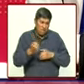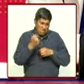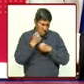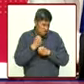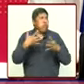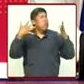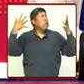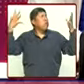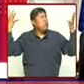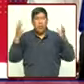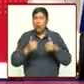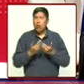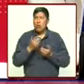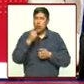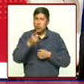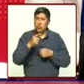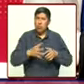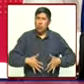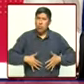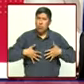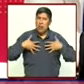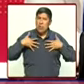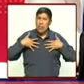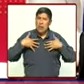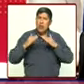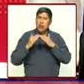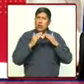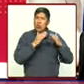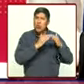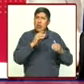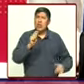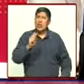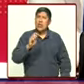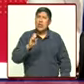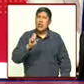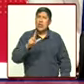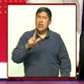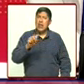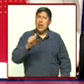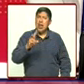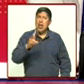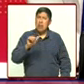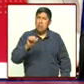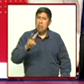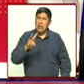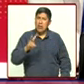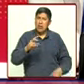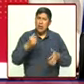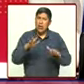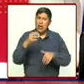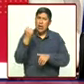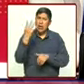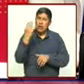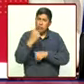te saludo. Tengo entendido de que tú radicas ya en Tel Aviv una cosa de 14 años.